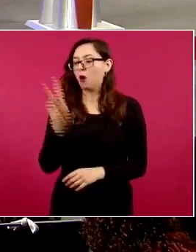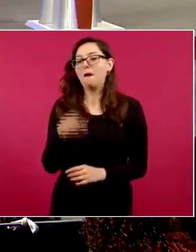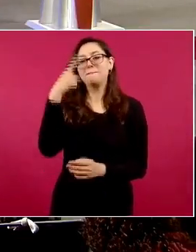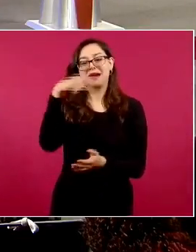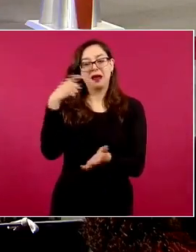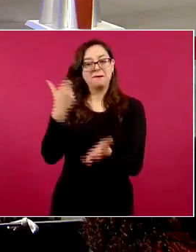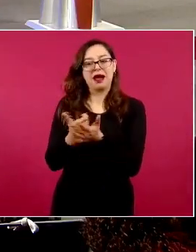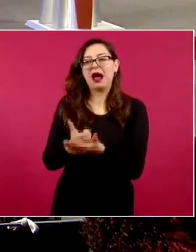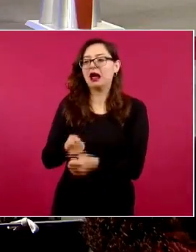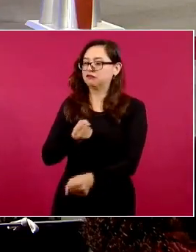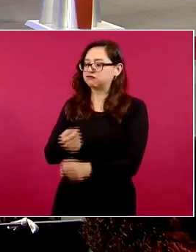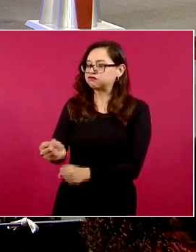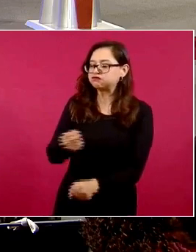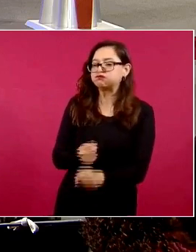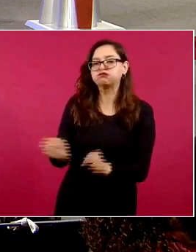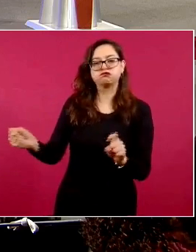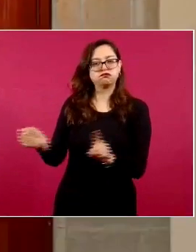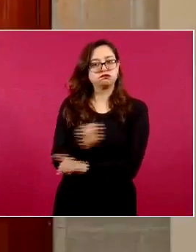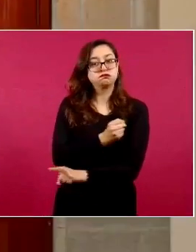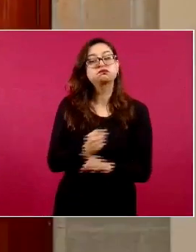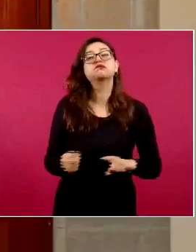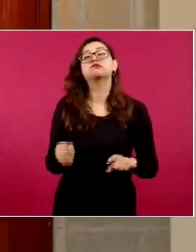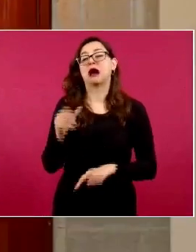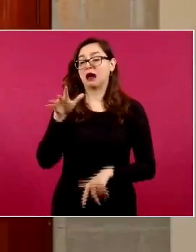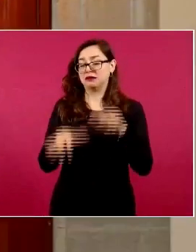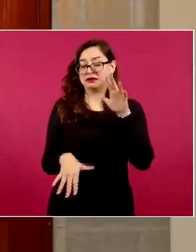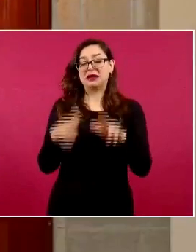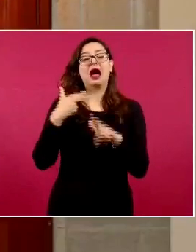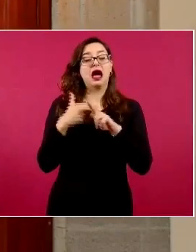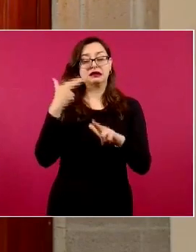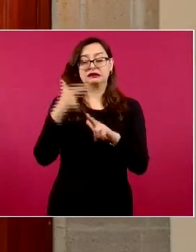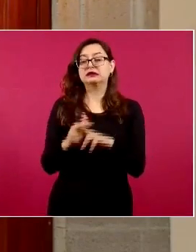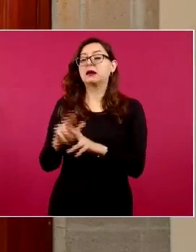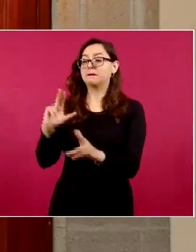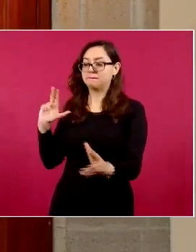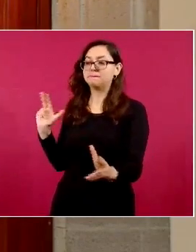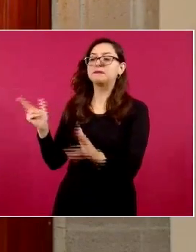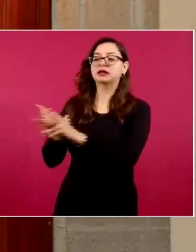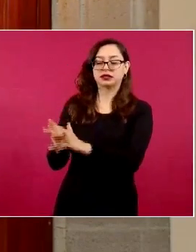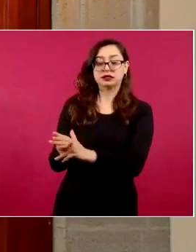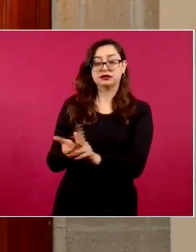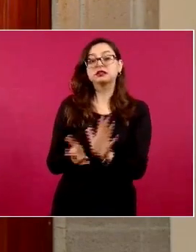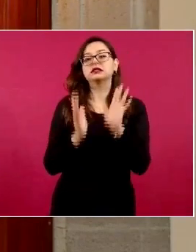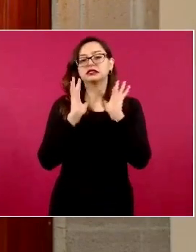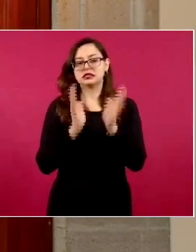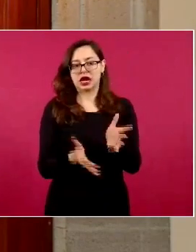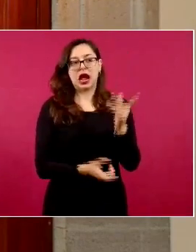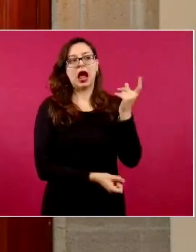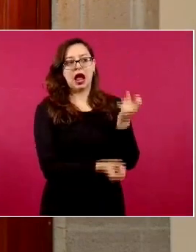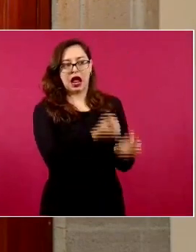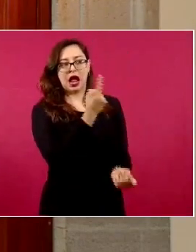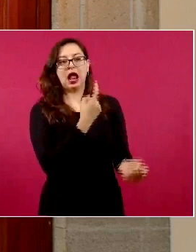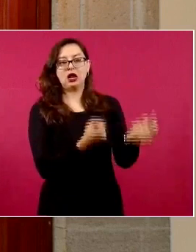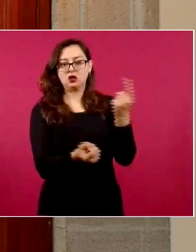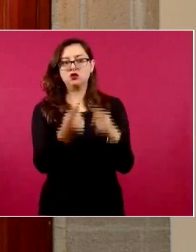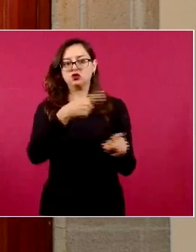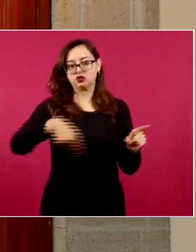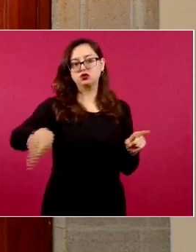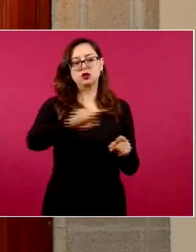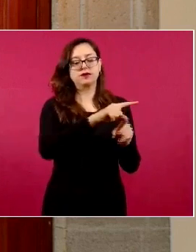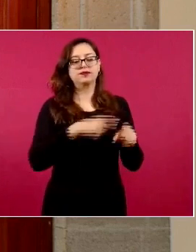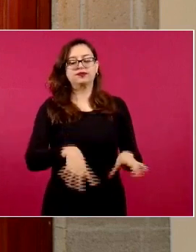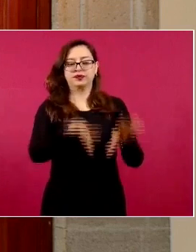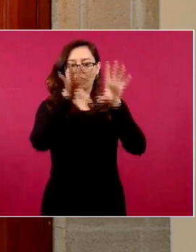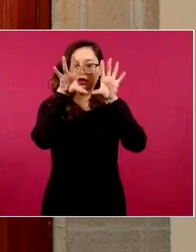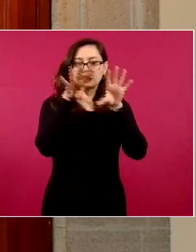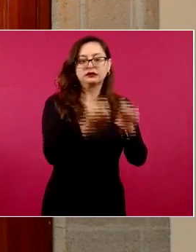11 personas por los delitos contra la salud, extorsión, encubrimiento por receptación,